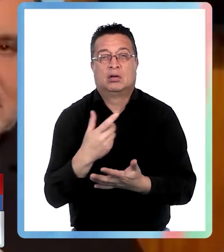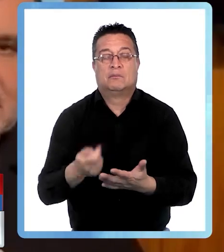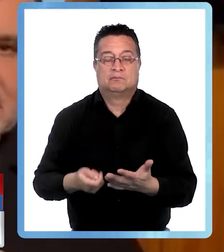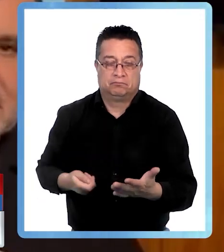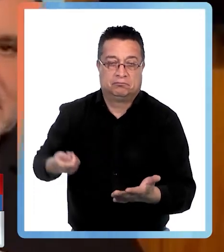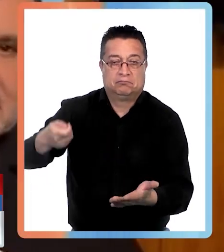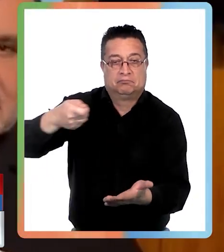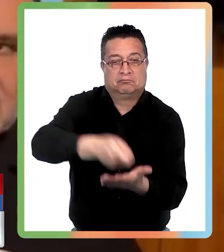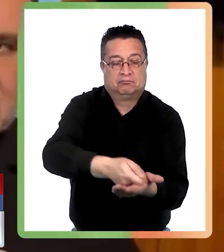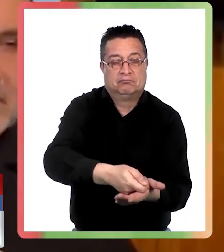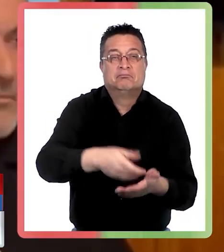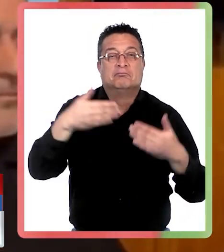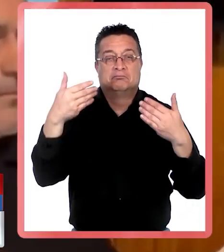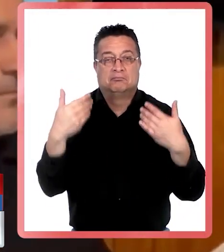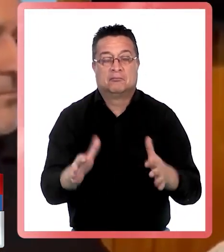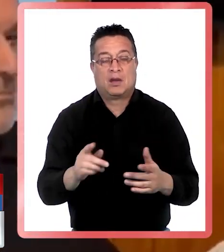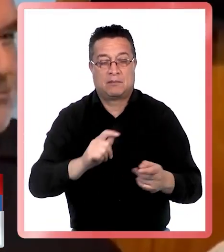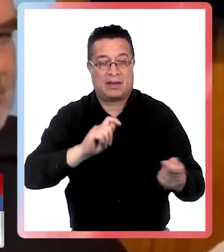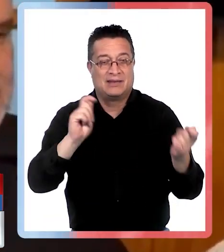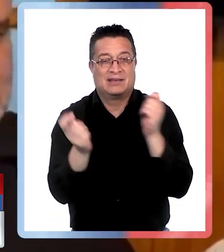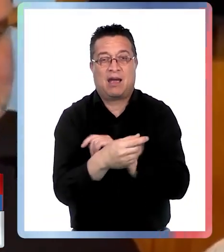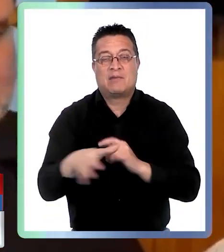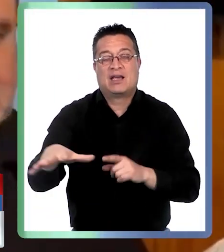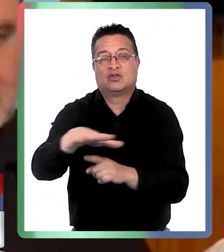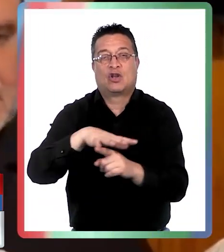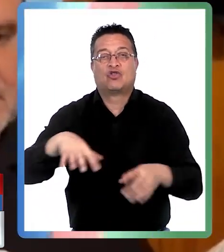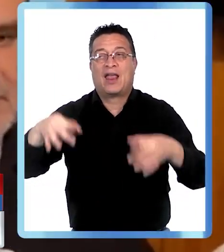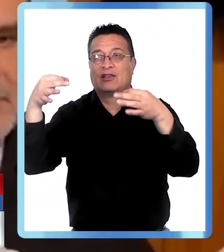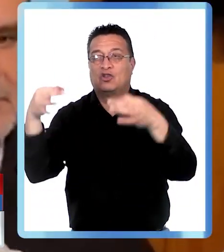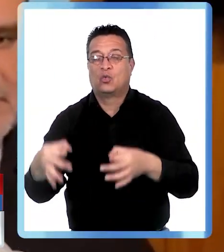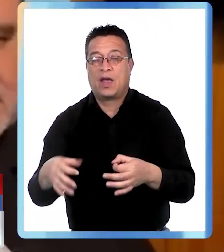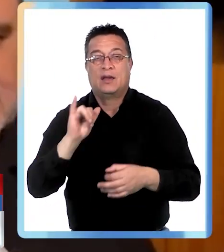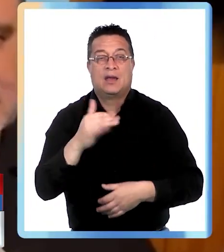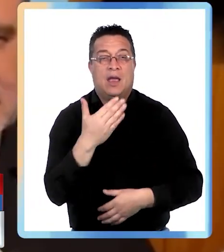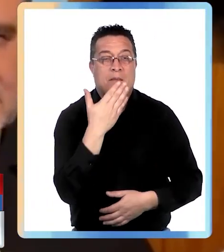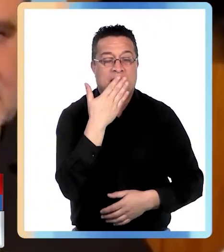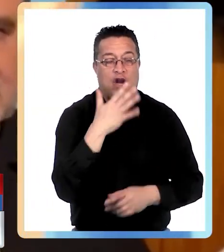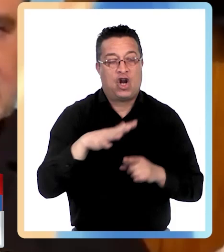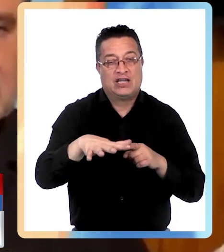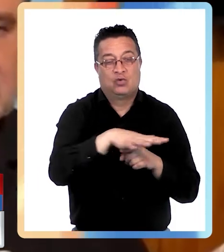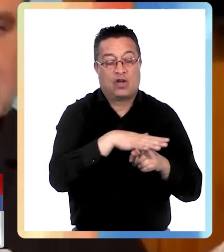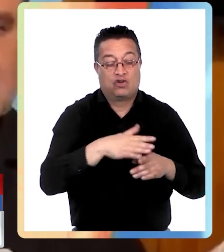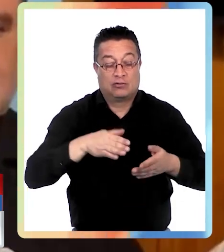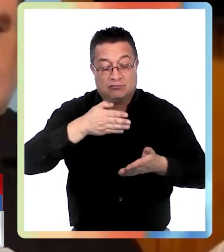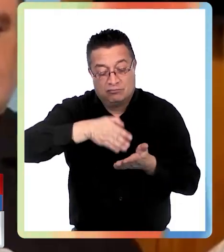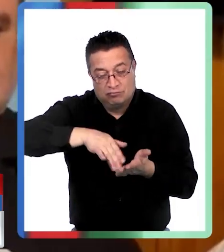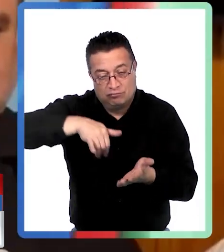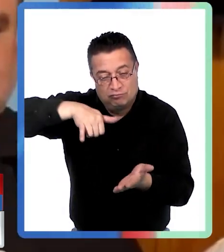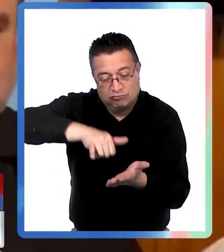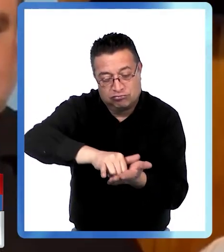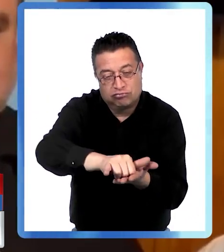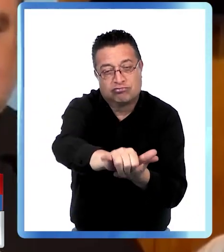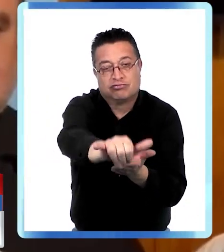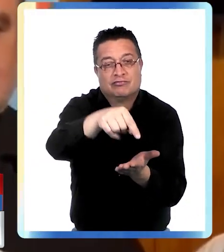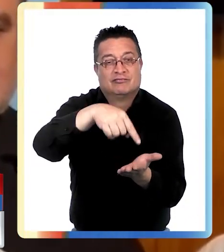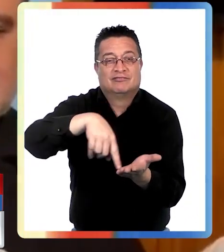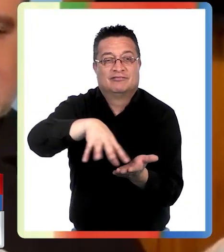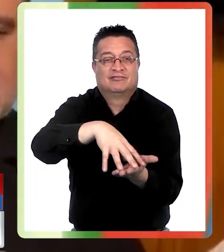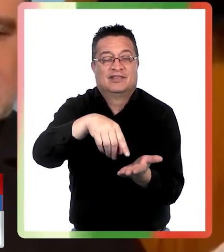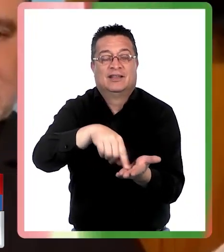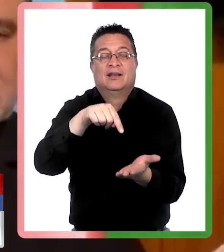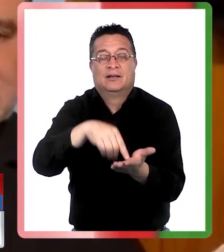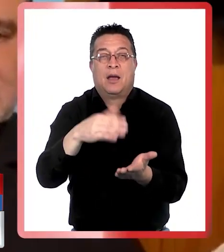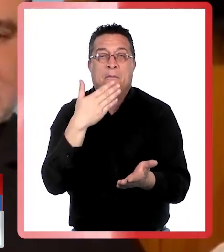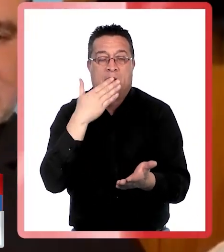eh una inversión que va a cambiar las condiciones de seguridad y también mejorar las condiciones de la pista para dar más